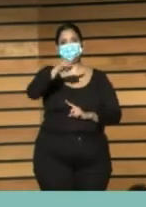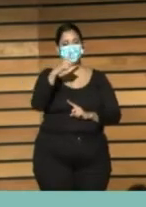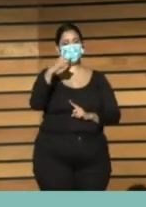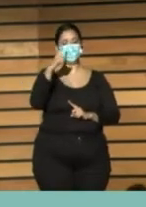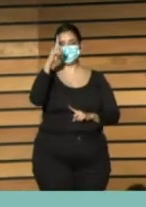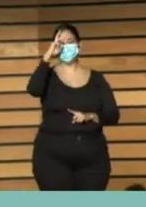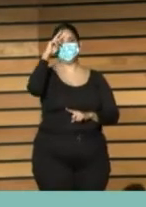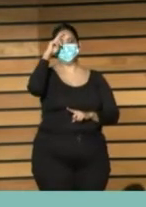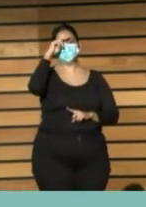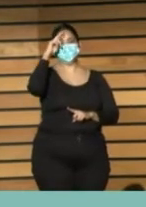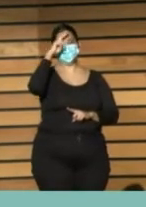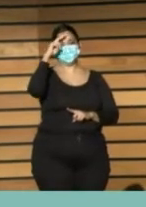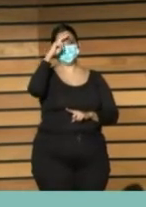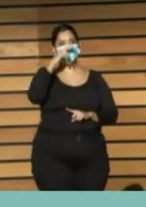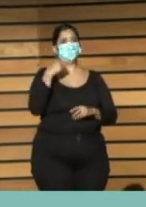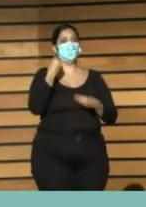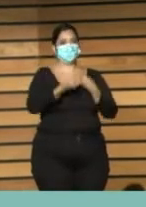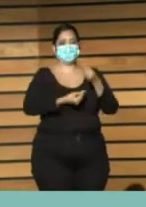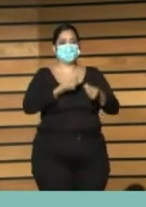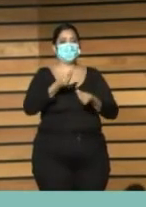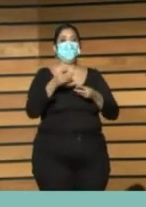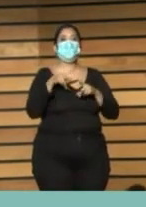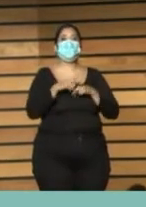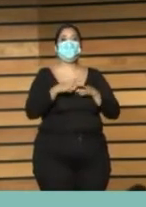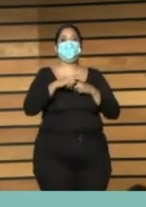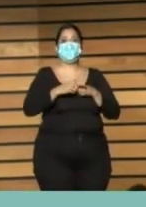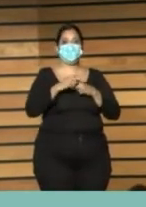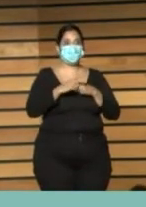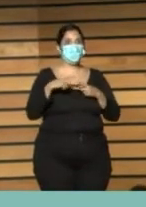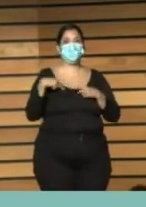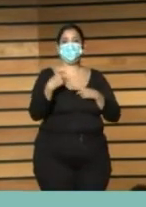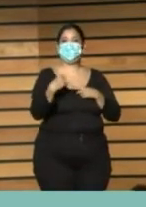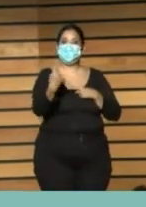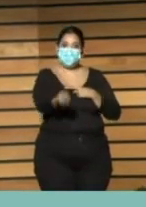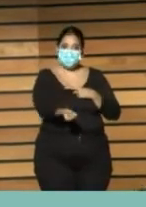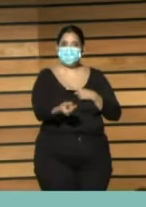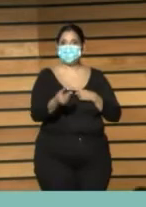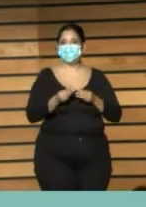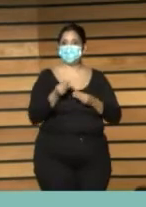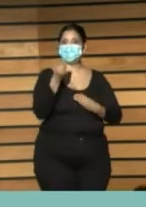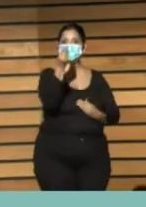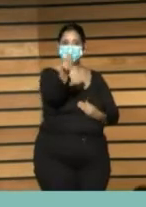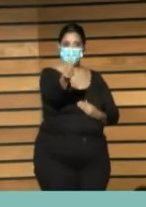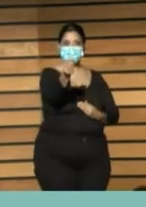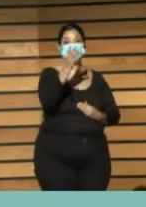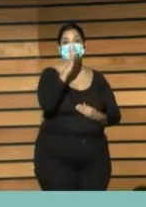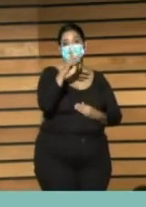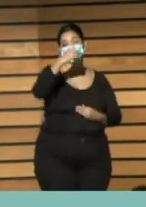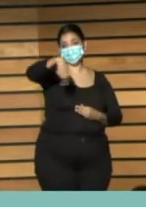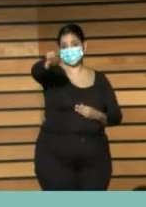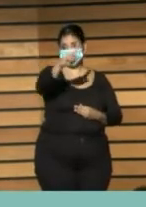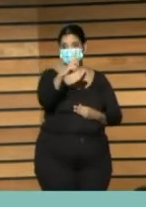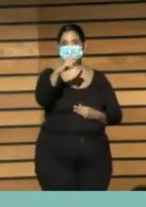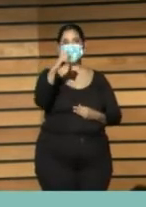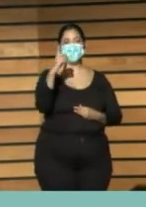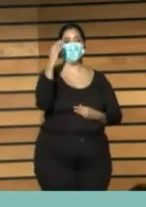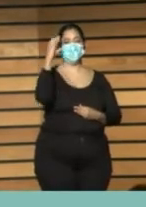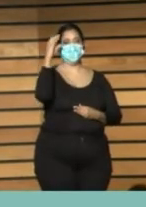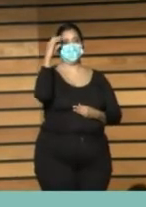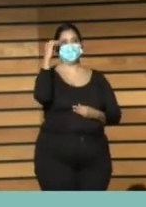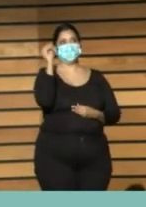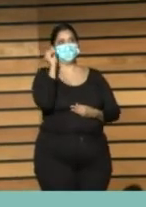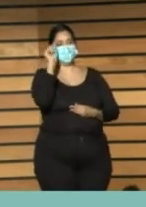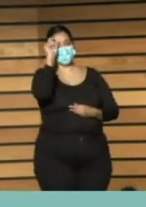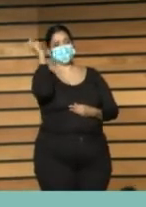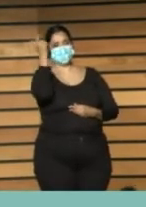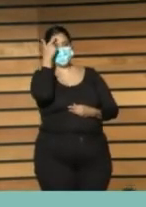fortalece, nos proporciona instrumentos para hacer frente a los retos cotidianos y también para reflexionar desde lo conceptual, para pensar desde la